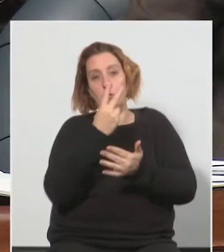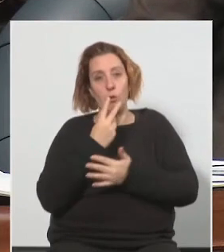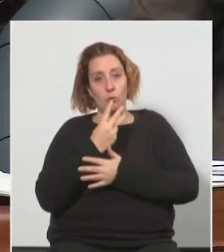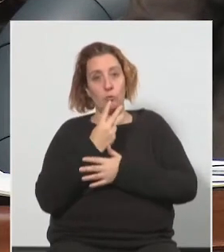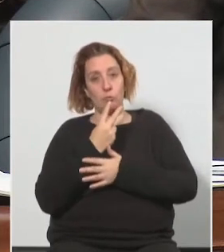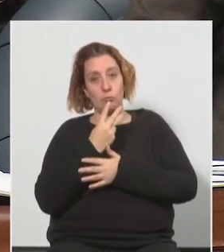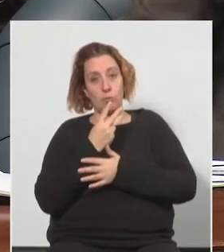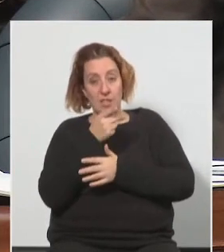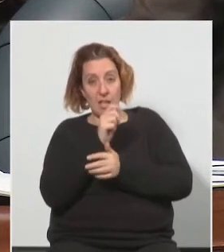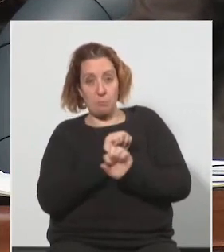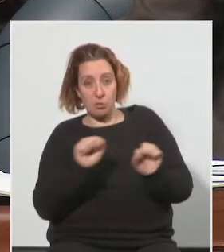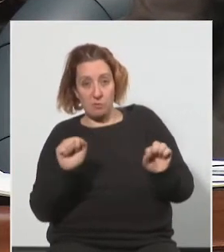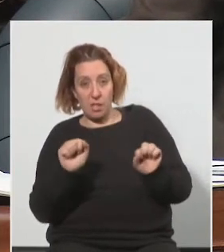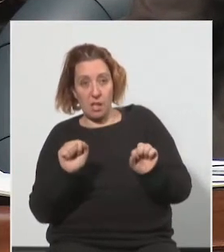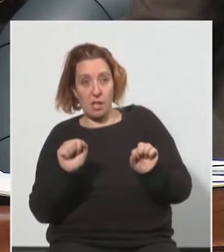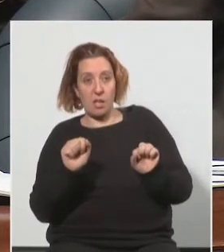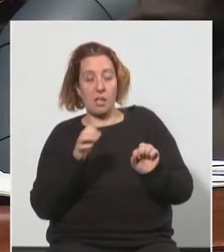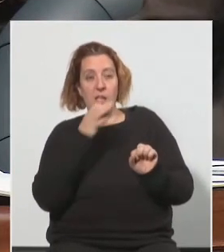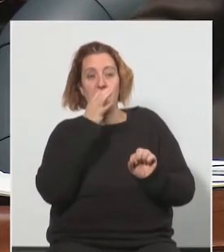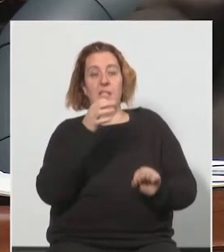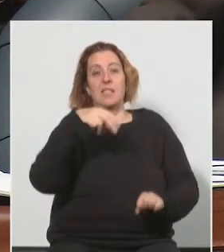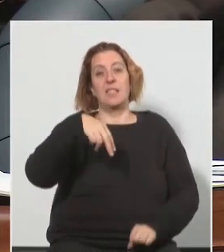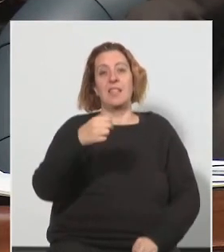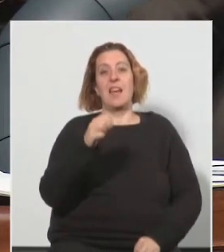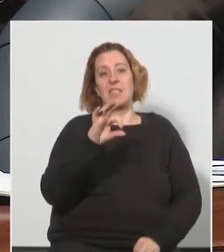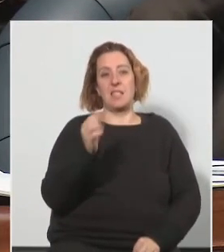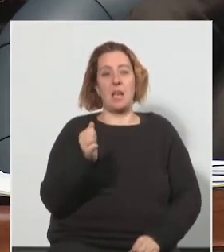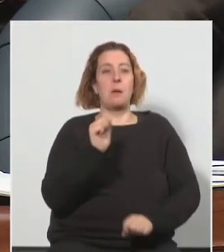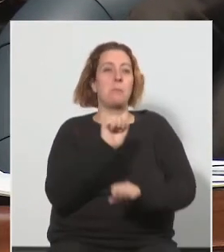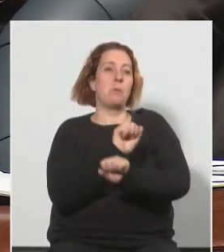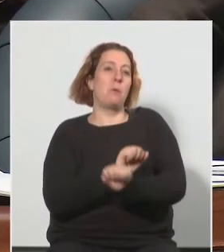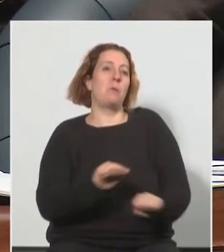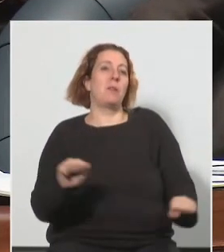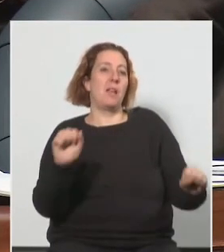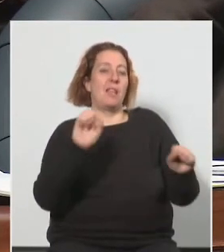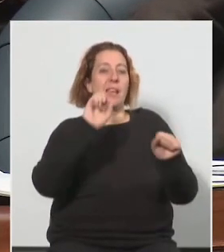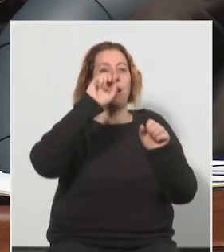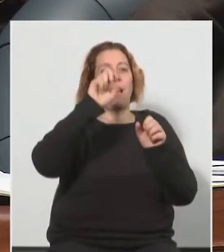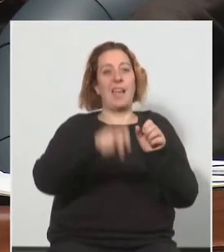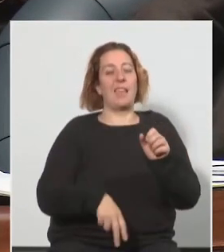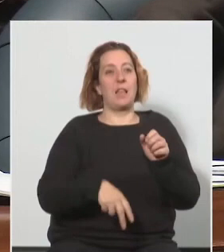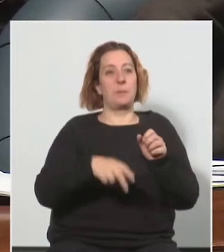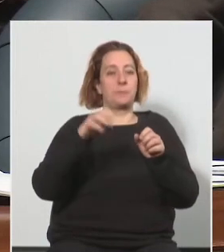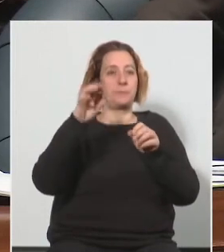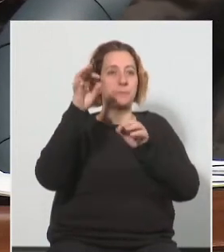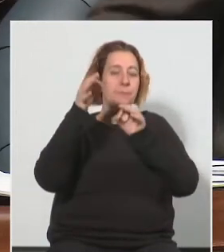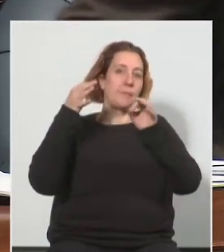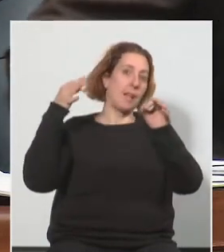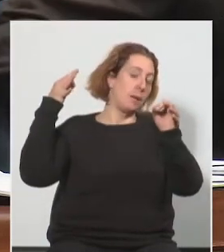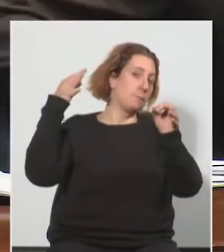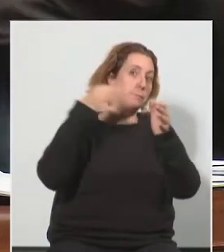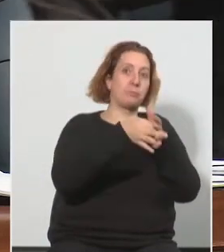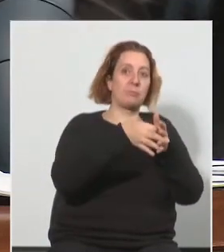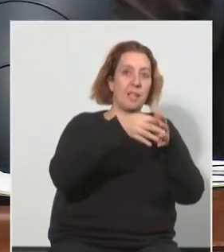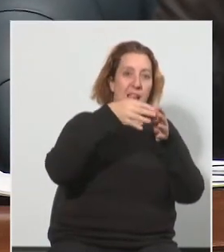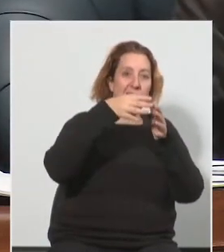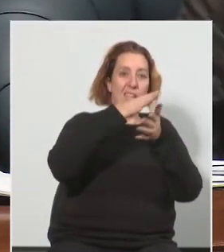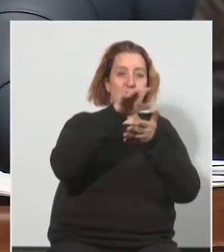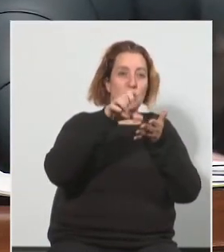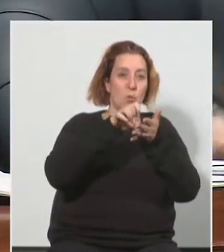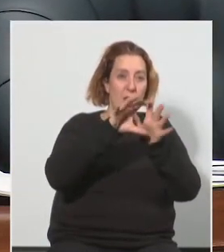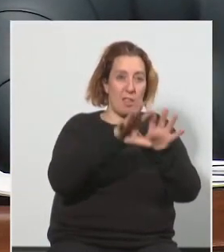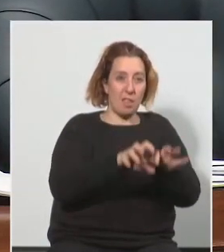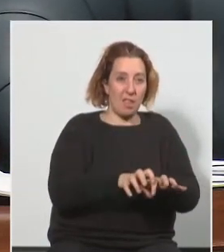Señor presidente, según la NASA, la probabilidad de que la caída de un asteroide destruya una ciudad entera es